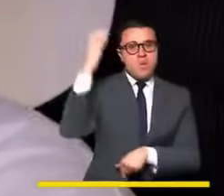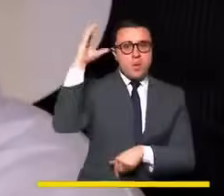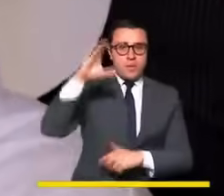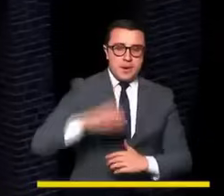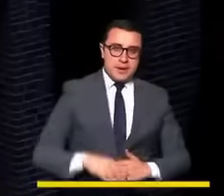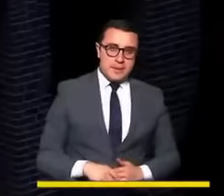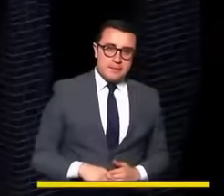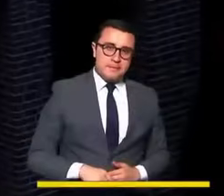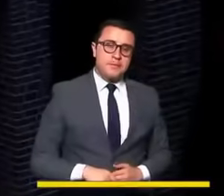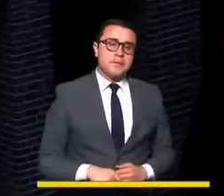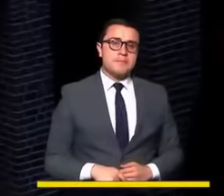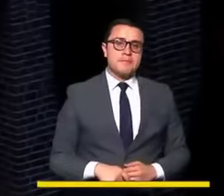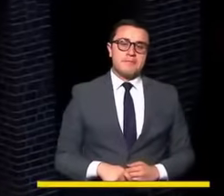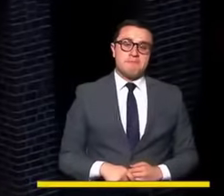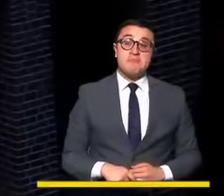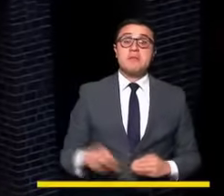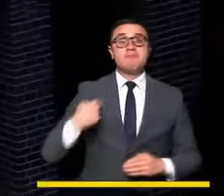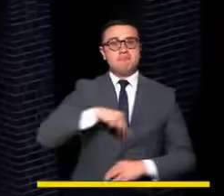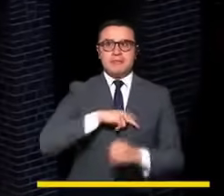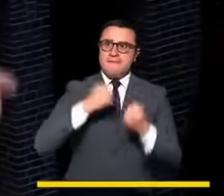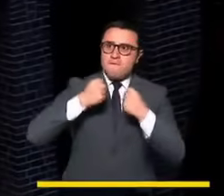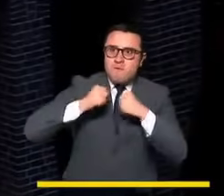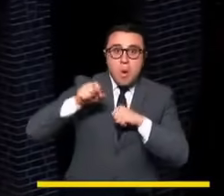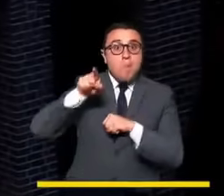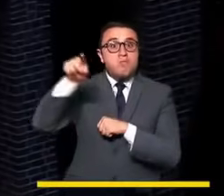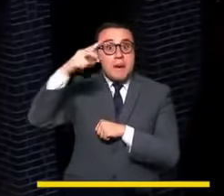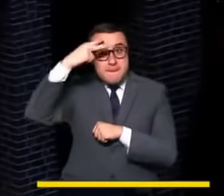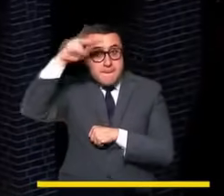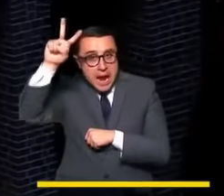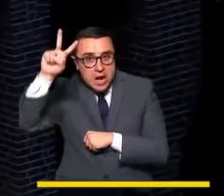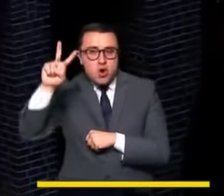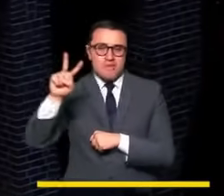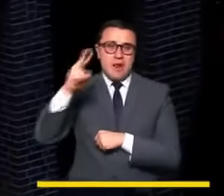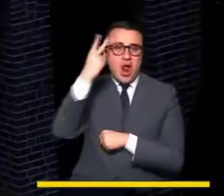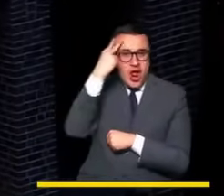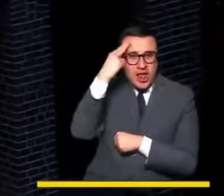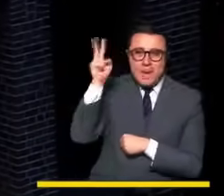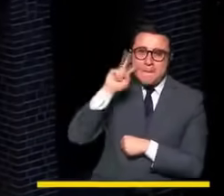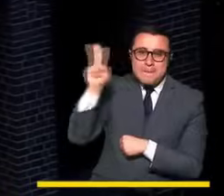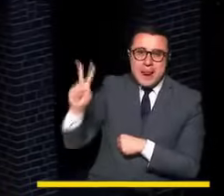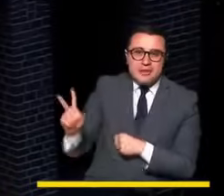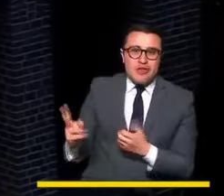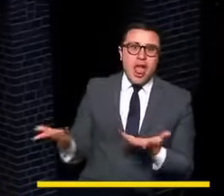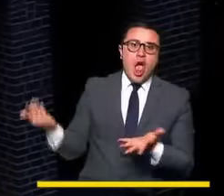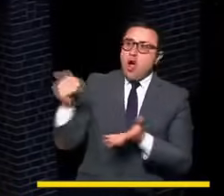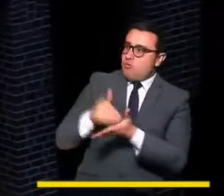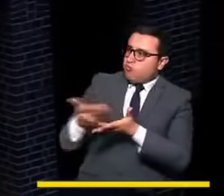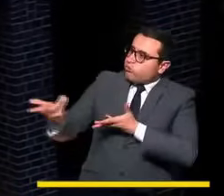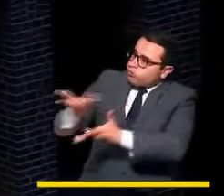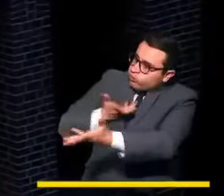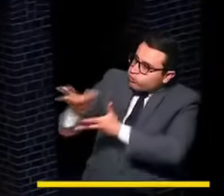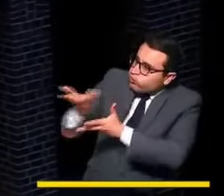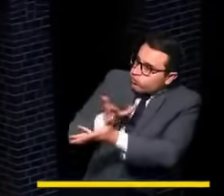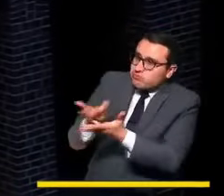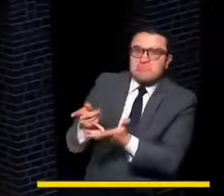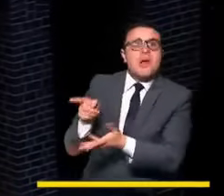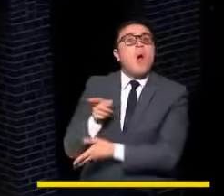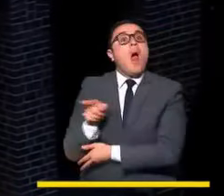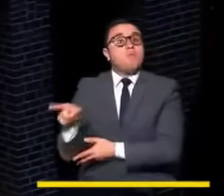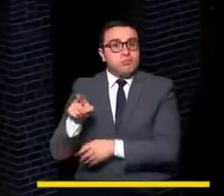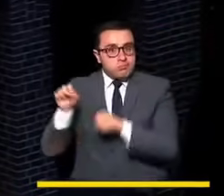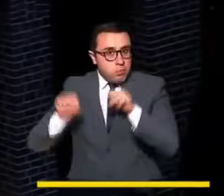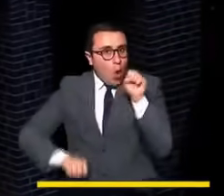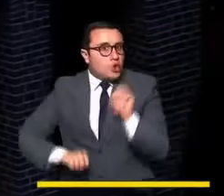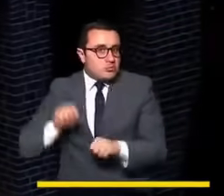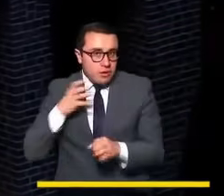Hemos hecho esfuerzos en México, obviamente en Venezuela, porque se restituyeron las relaciones, y entonces ahí hay una posibilidad